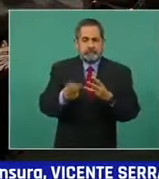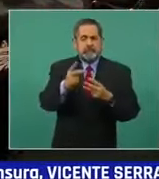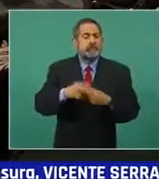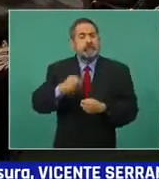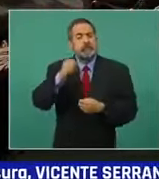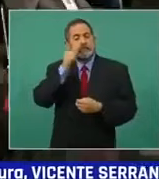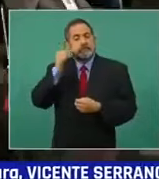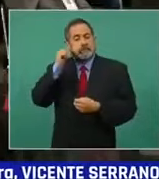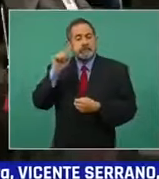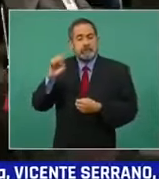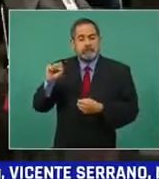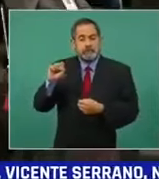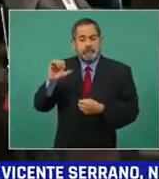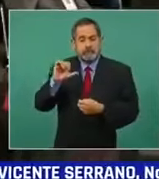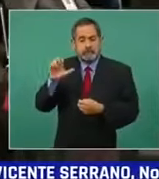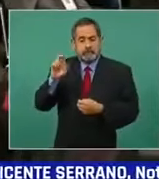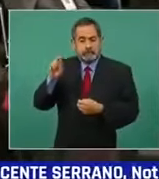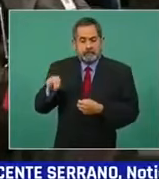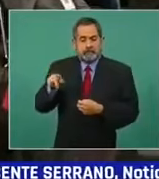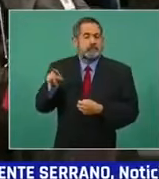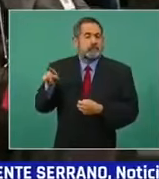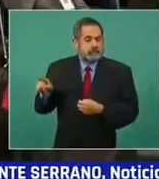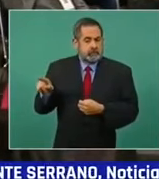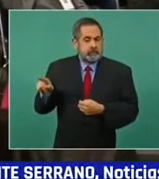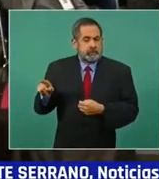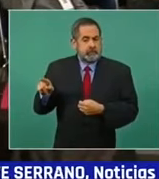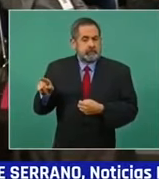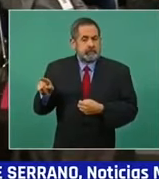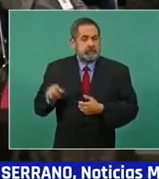Suprema Corte ha